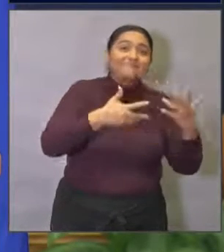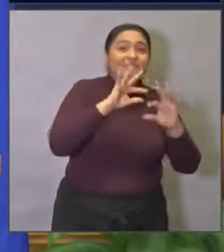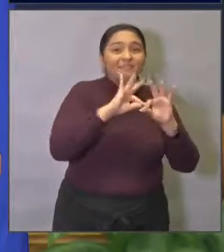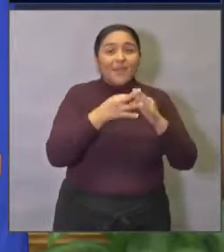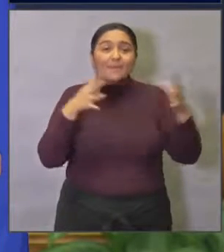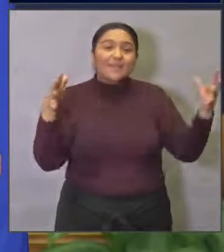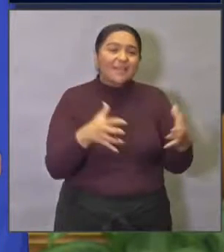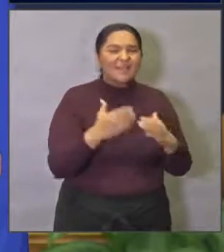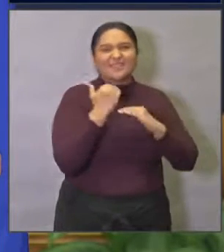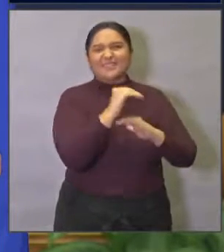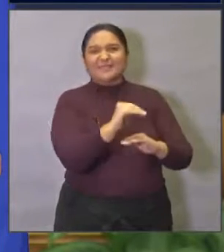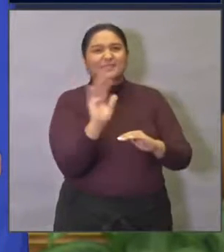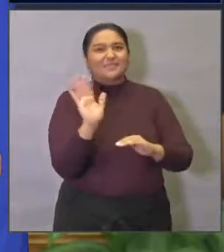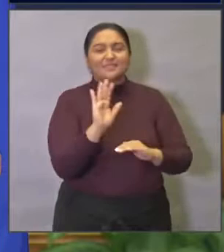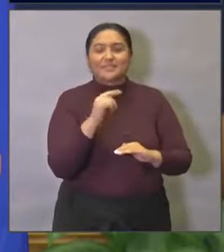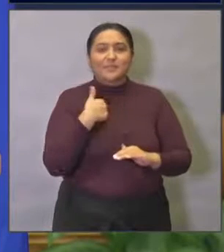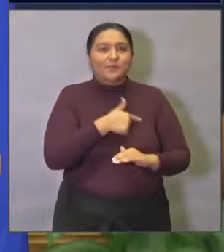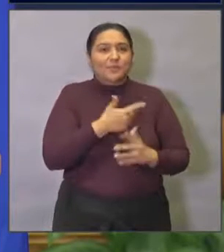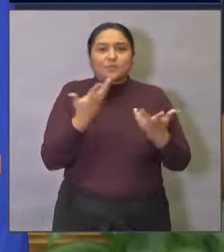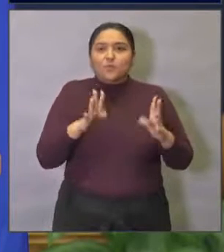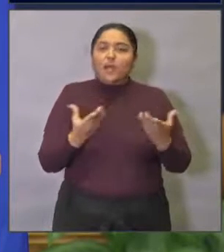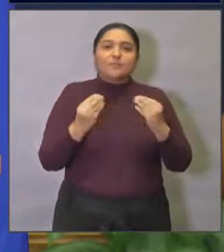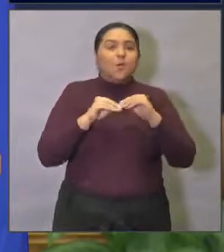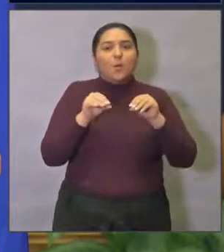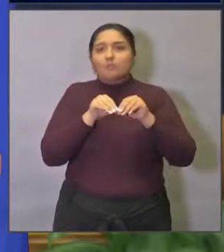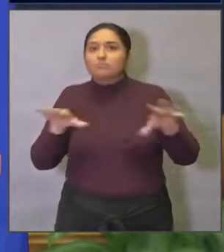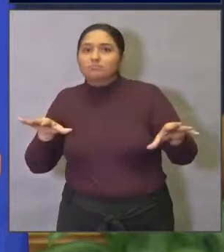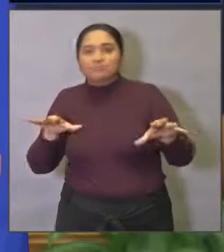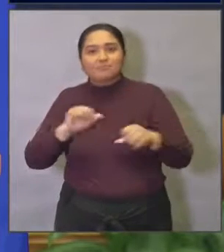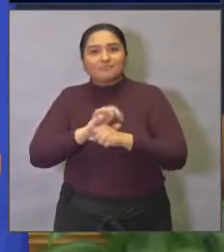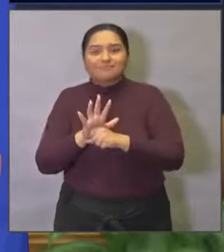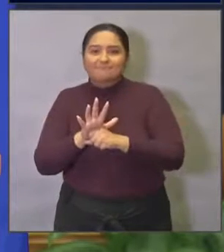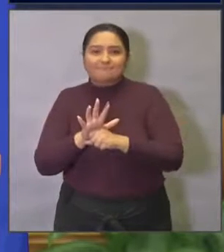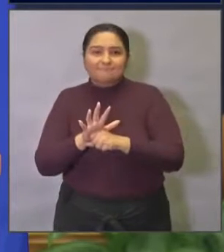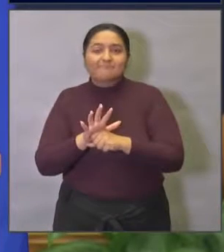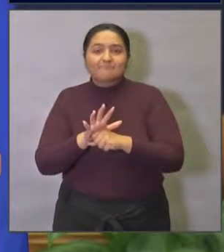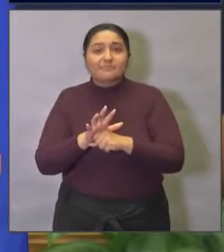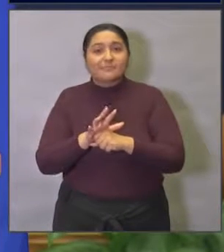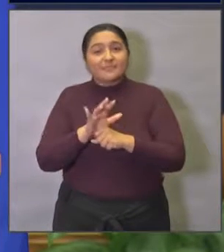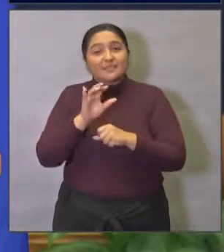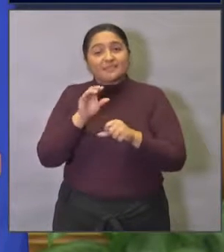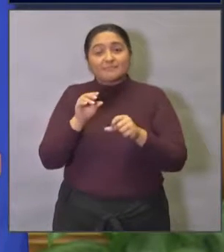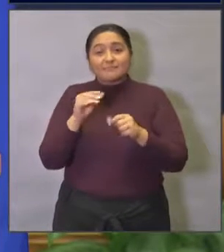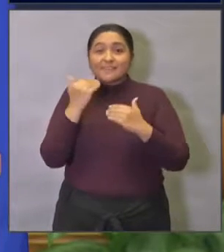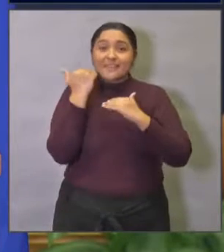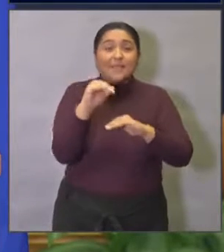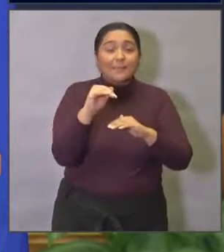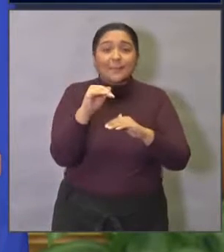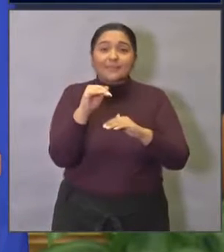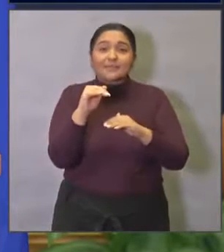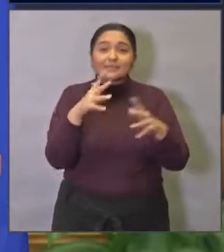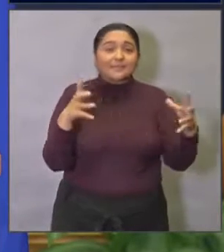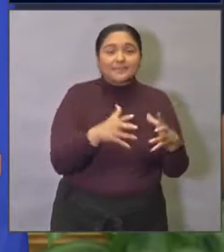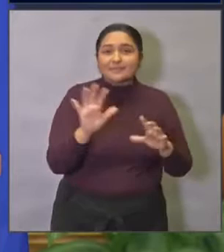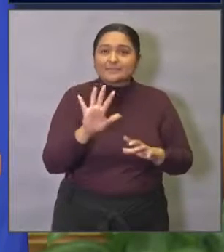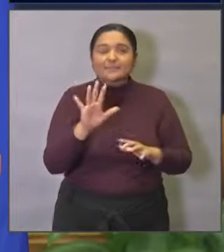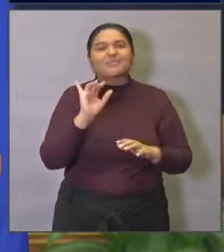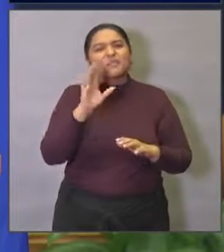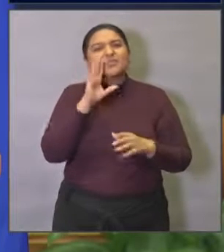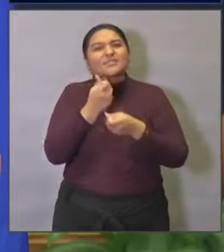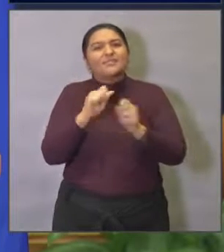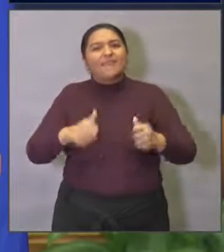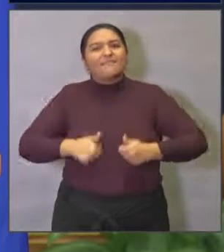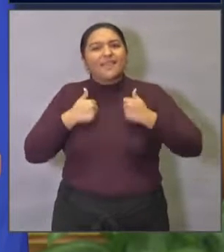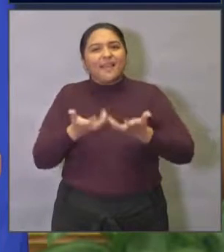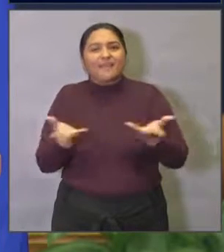para acabar con el aumento de este virus. Esto puede salvar muchas vidas. Tenemos que cumplir con los